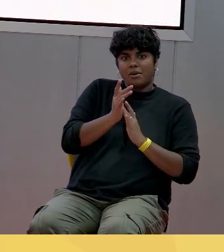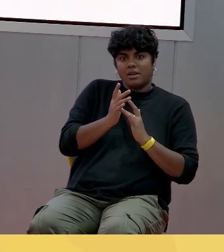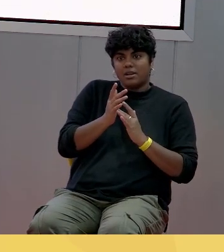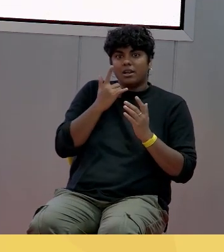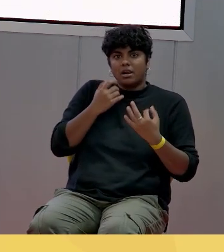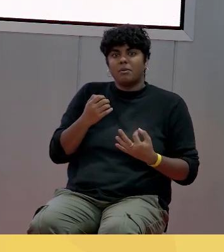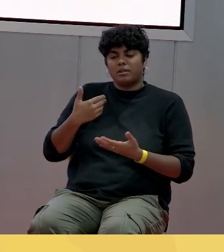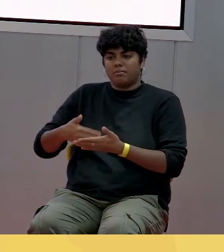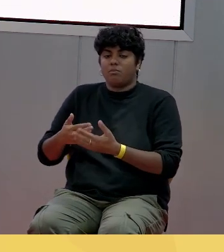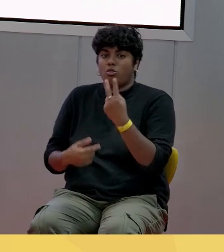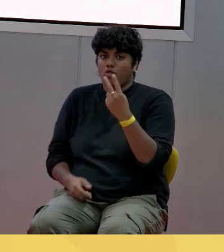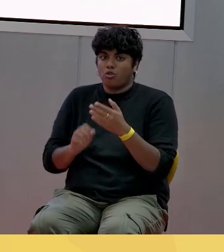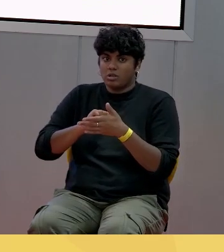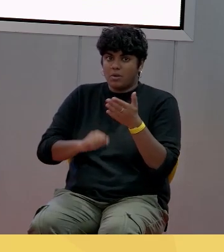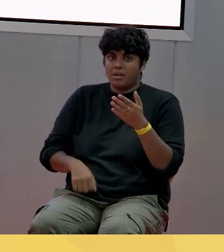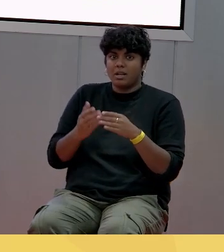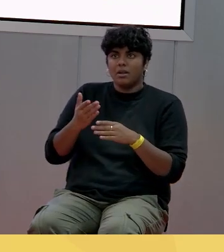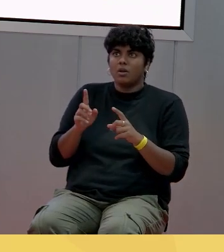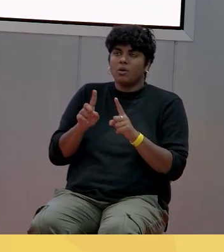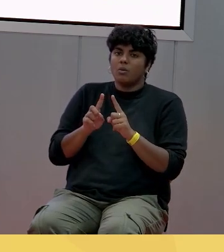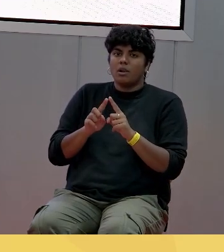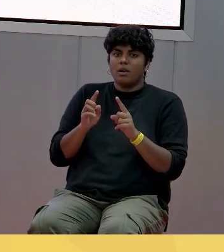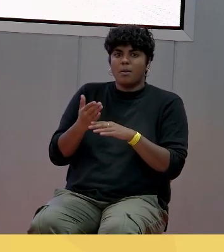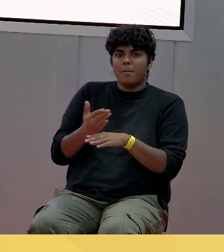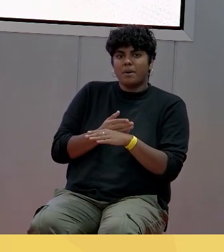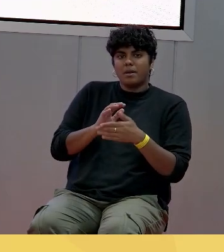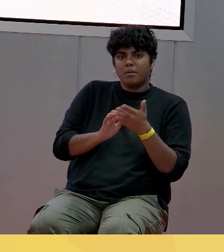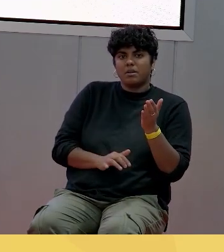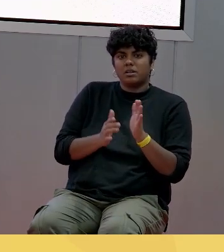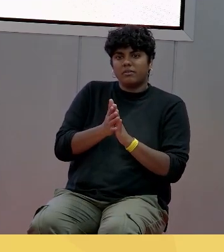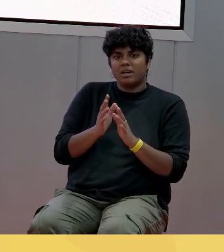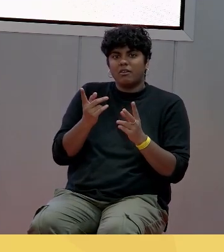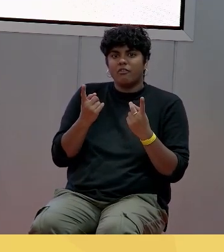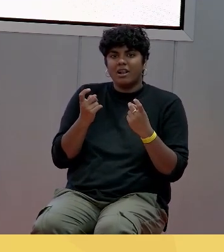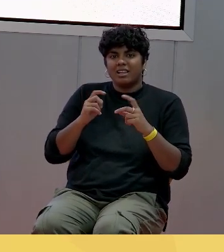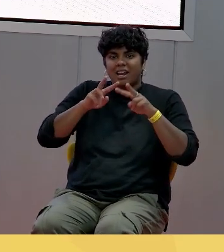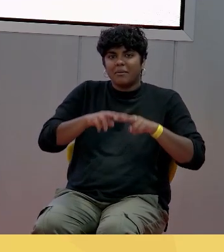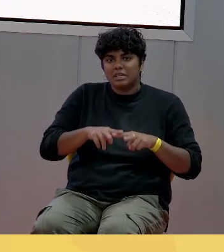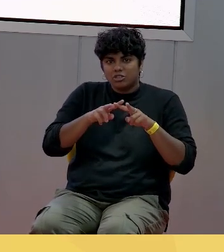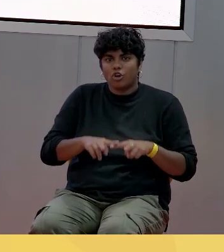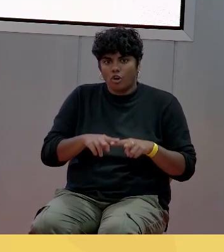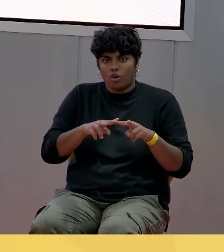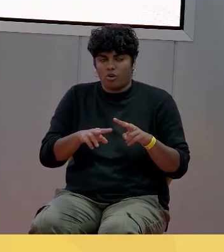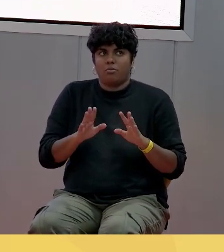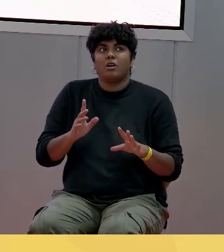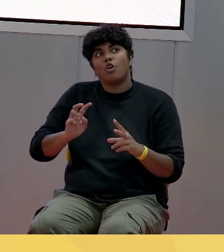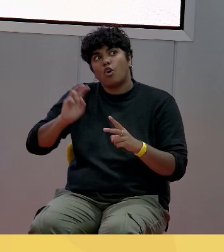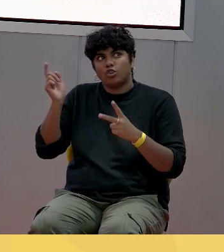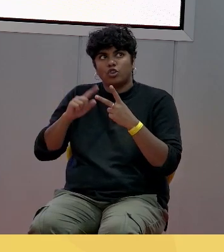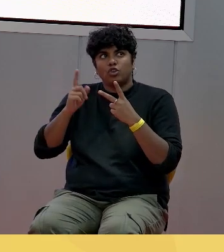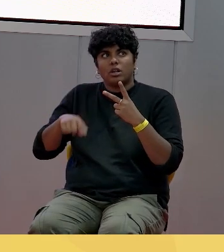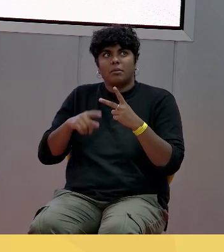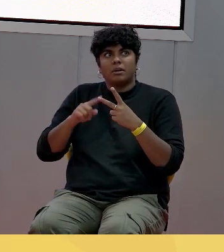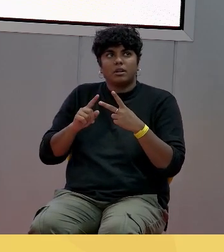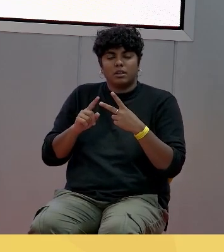artículos, uno que es un preprint, lo que significa que va a pasar revisión por pares en teoría, pero todavía no. Y el otro es este,